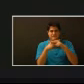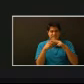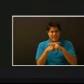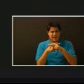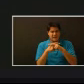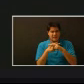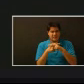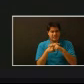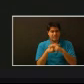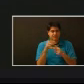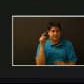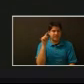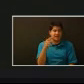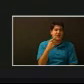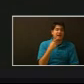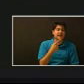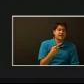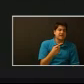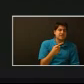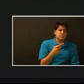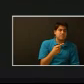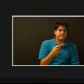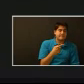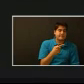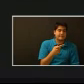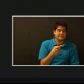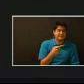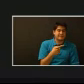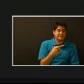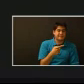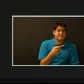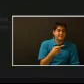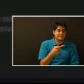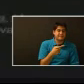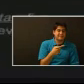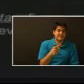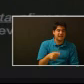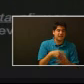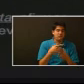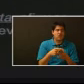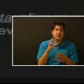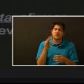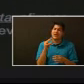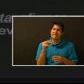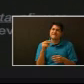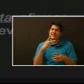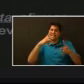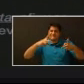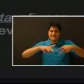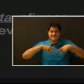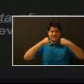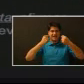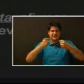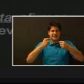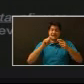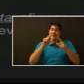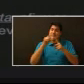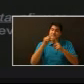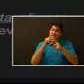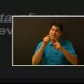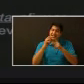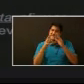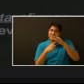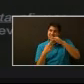Aquí dice, cuando habla de valientes, la palabra es